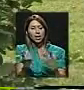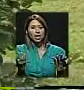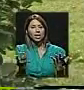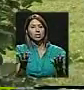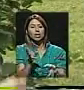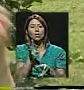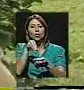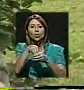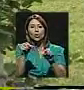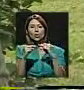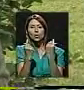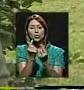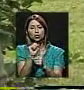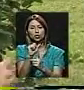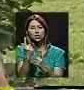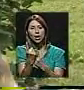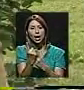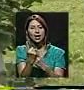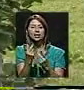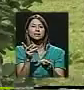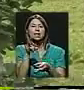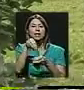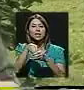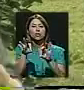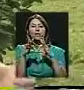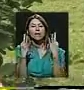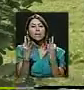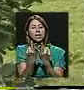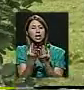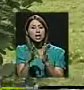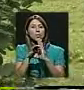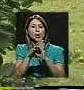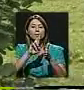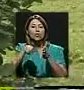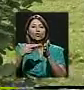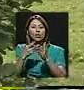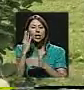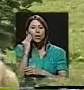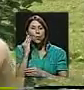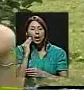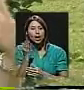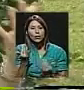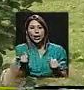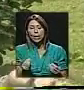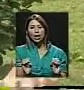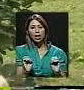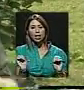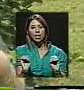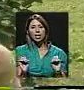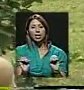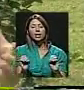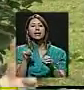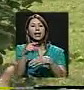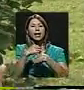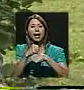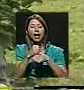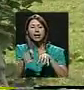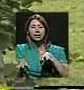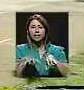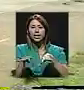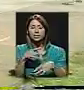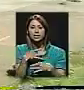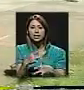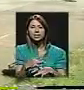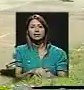grupos sociales, dentro de su familia, que asuma el rol de abuelo que últimamente se ha venido perdiendo, que realice actividades de